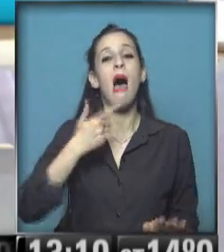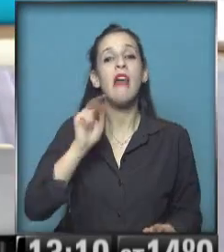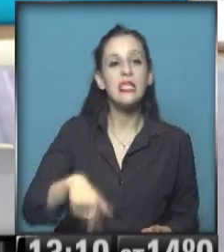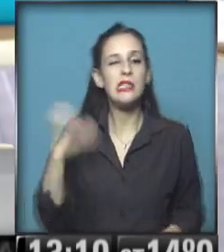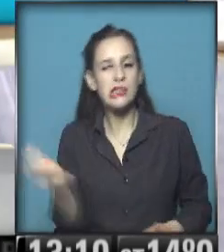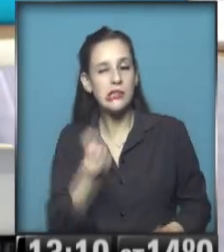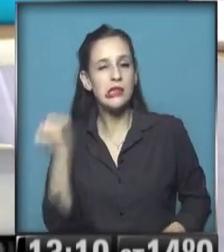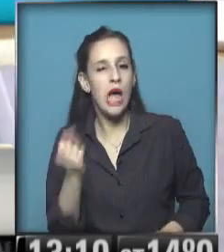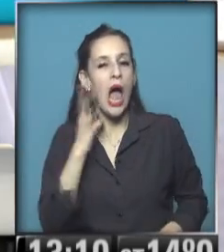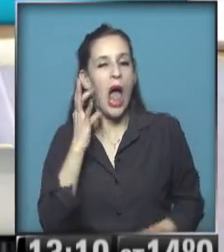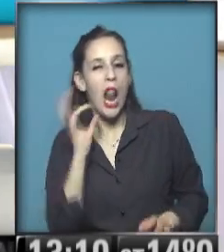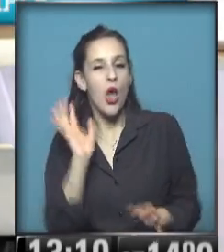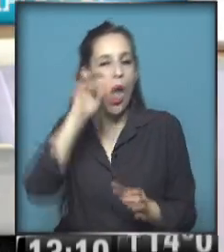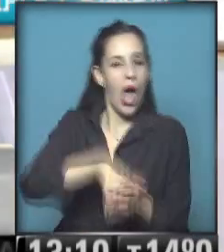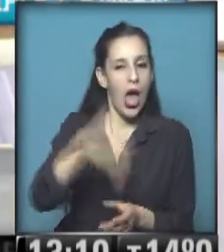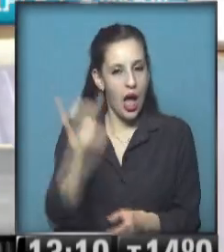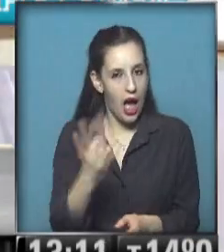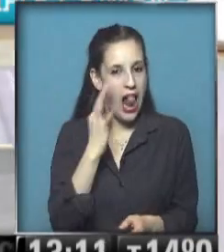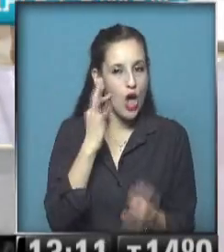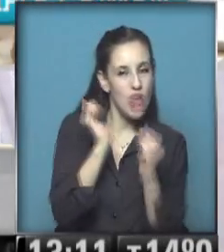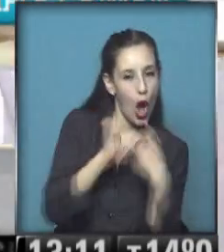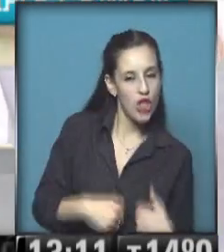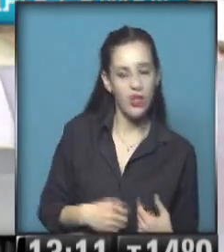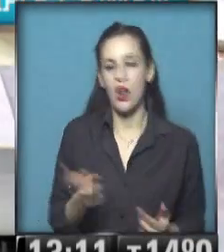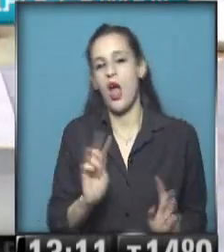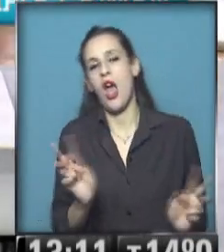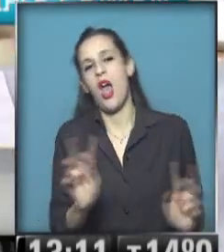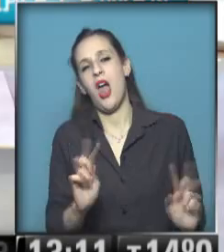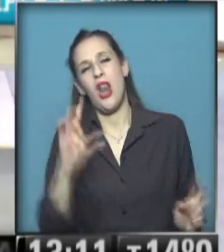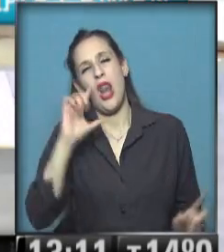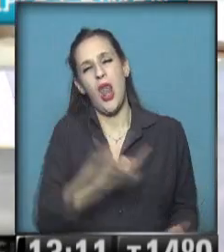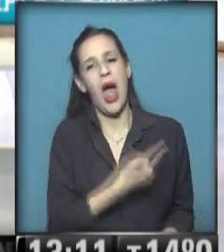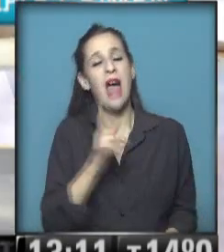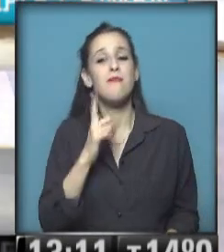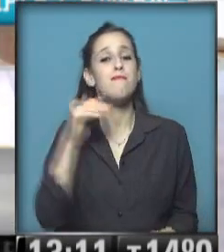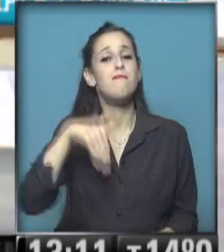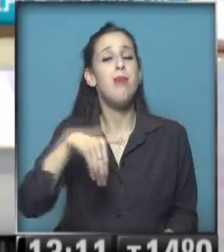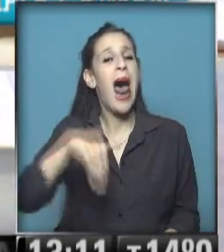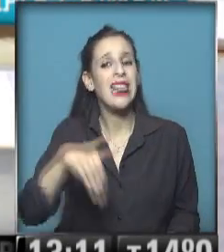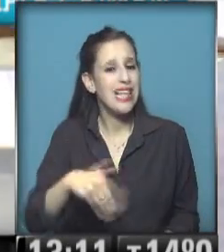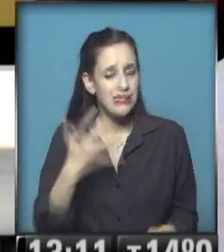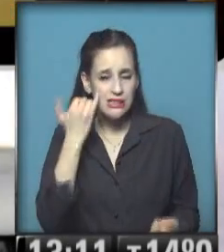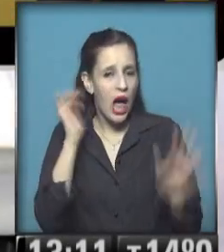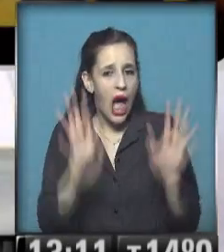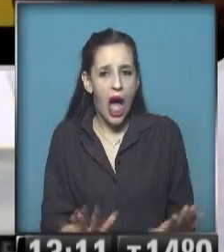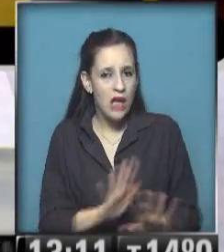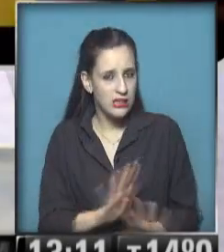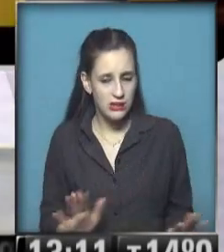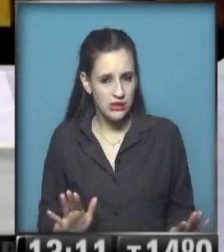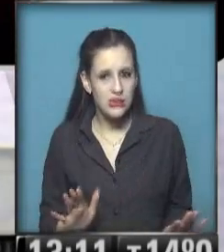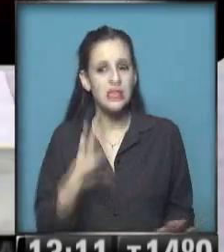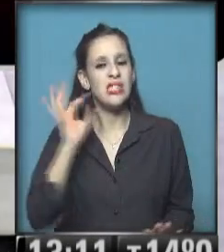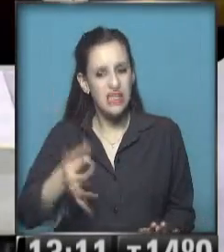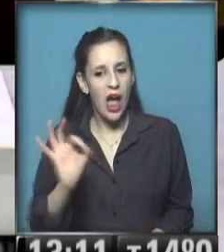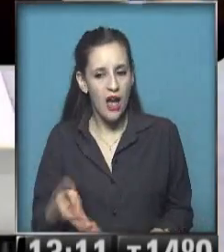segundas intenciones, ¿no? Más allá de lo que dijo. No hay segundas intenciones por parte de Martín Lanata. Lamentablemente él sabe que